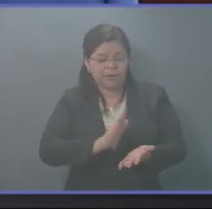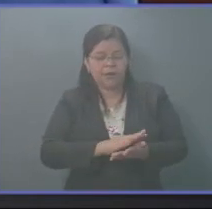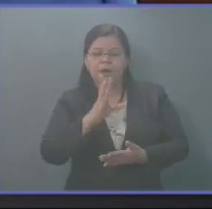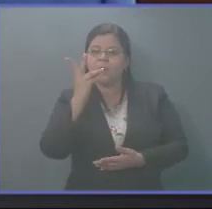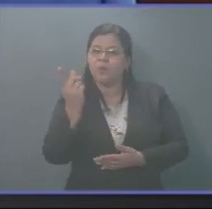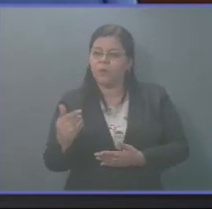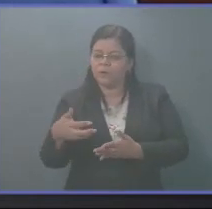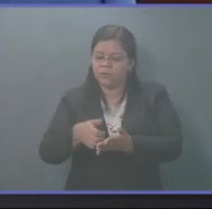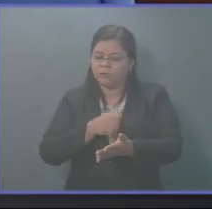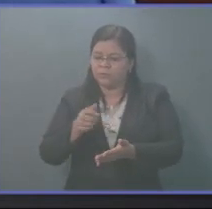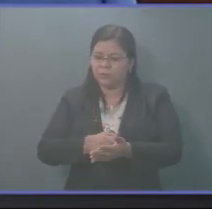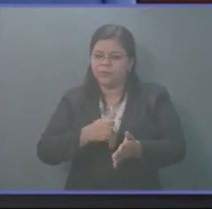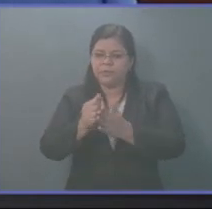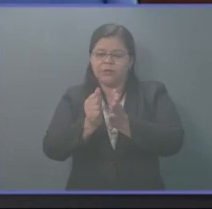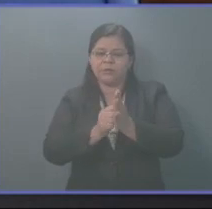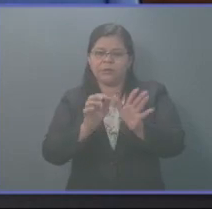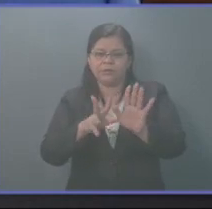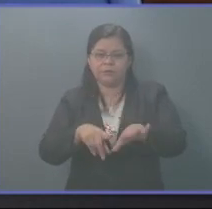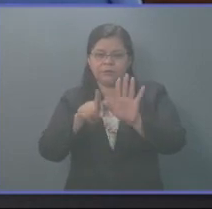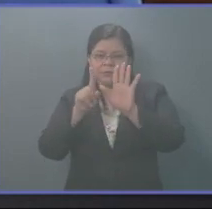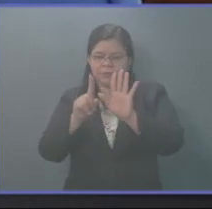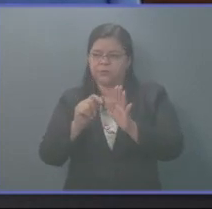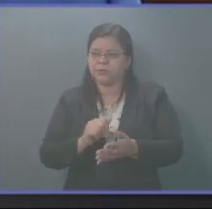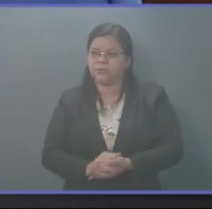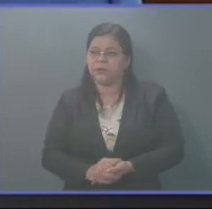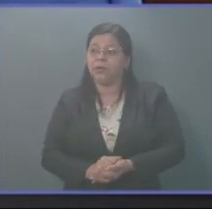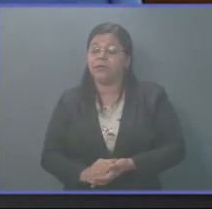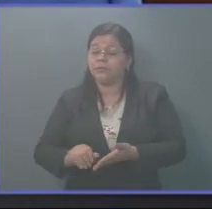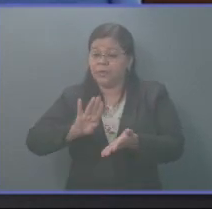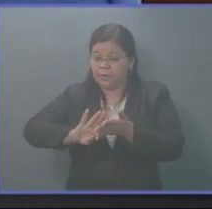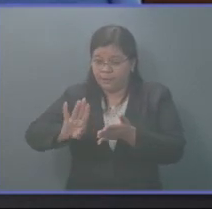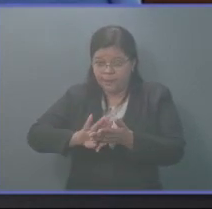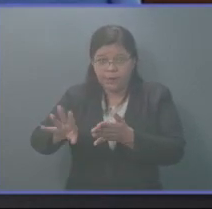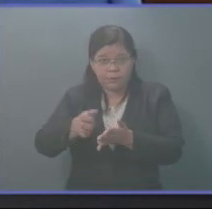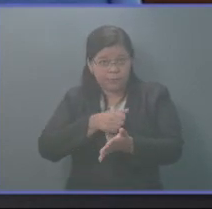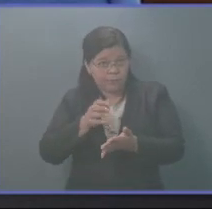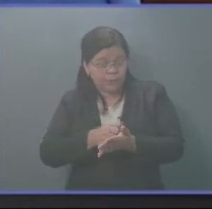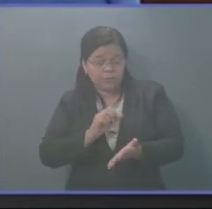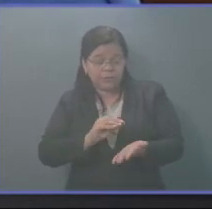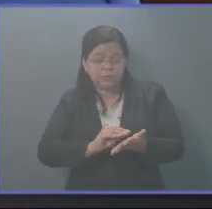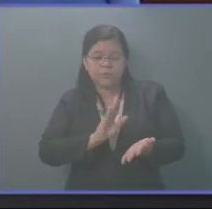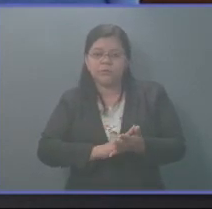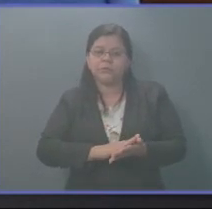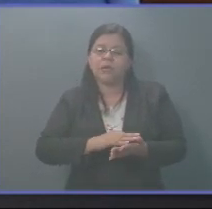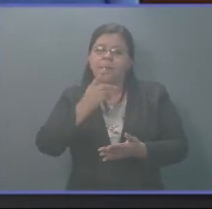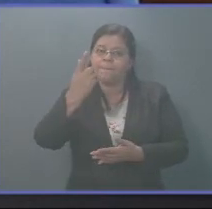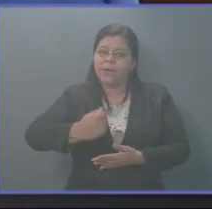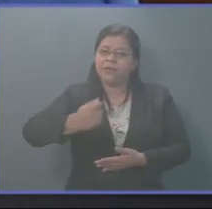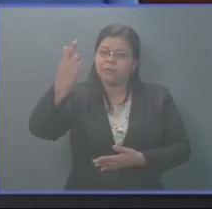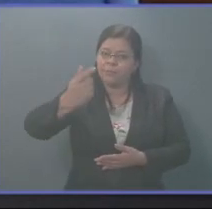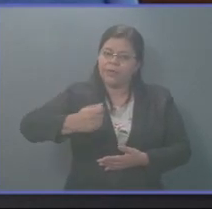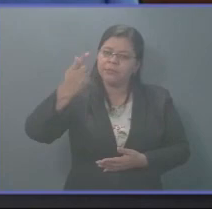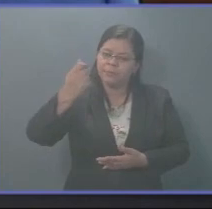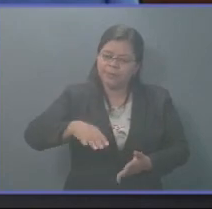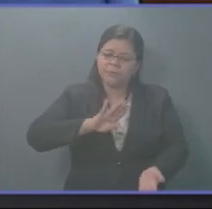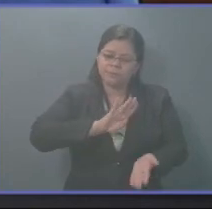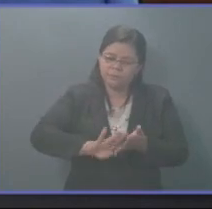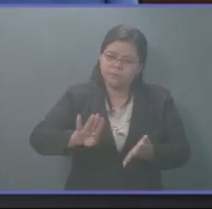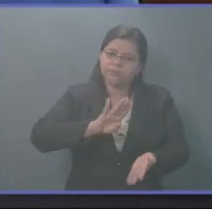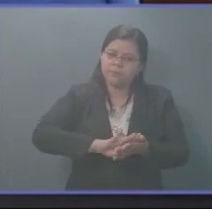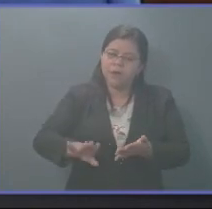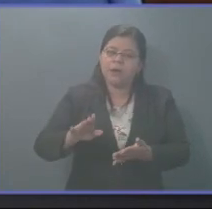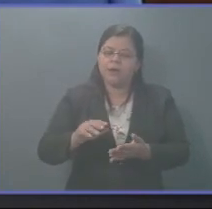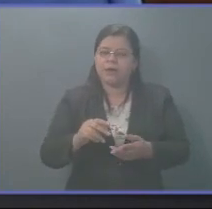cuantía del impuesto, artículo 16. Las tarifas anuales del impuesto se establecerán mediante una cuota fija y la variable que se